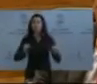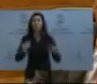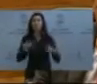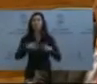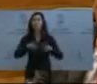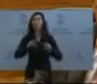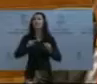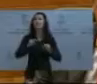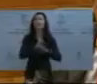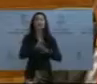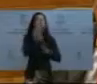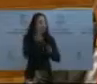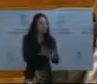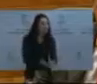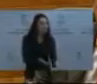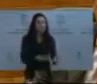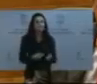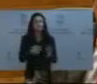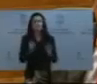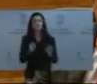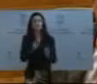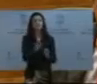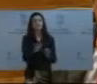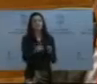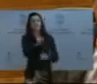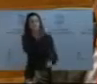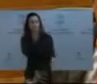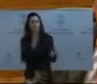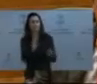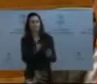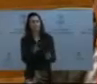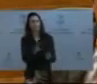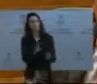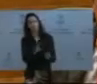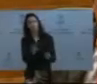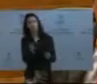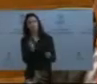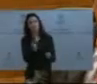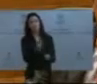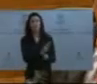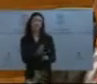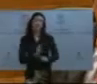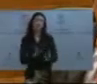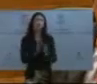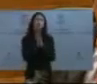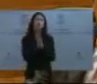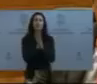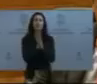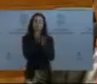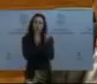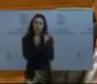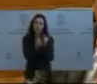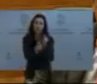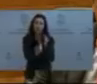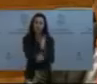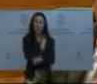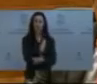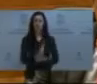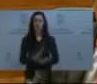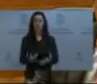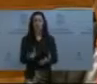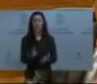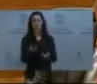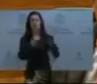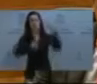finalizo, señora consejera, dejándole alguna pregunta más y reiterándole otras para su respuesta, a poder ser concreta. No se me pierda